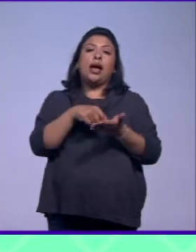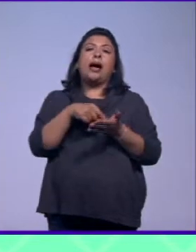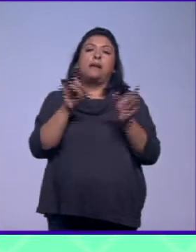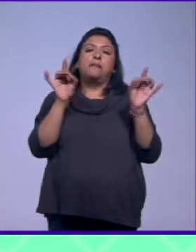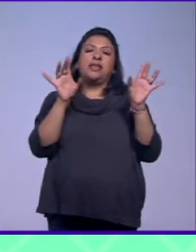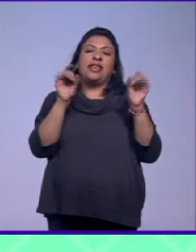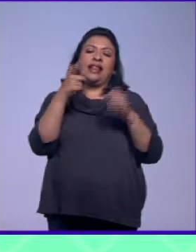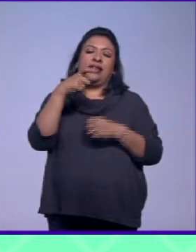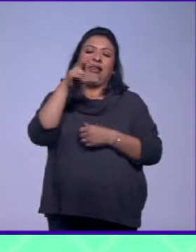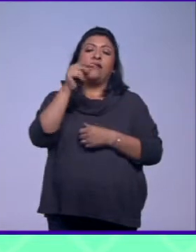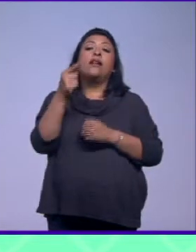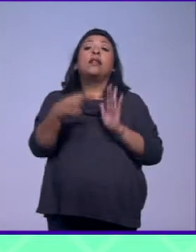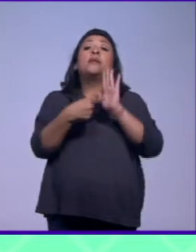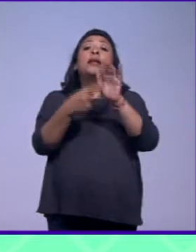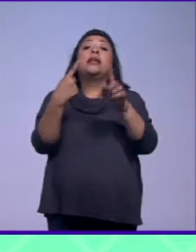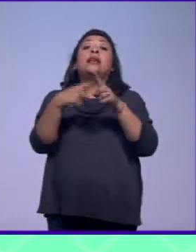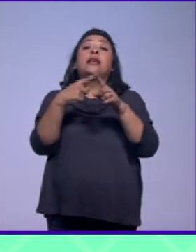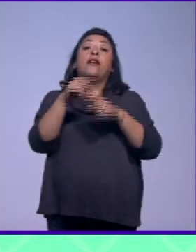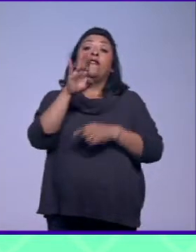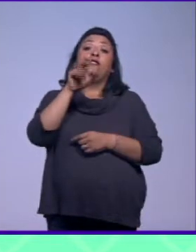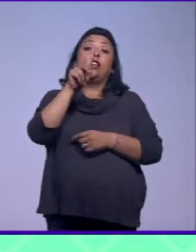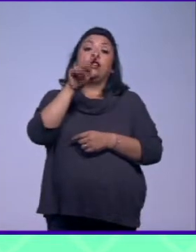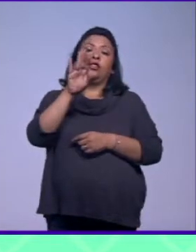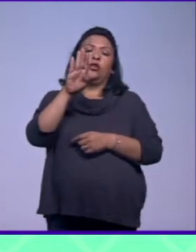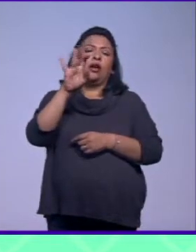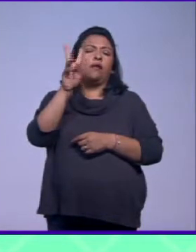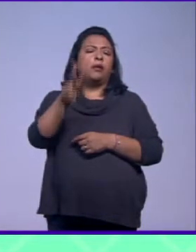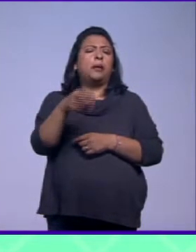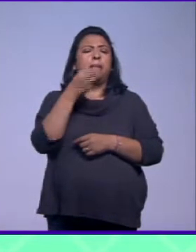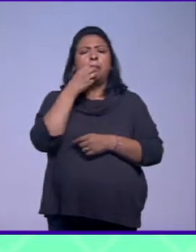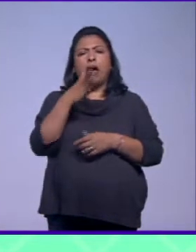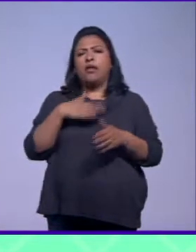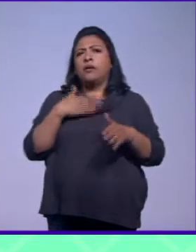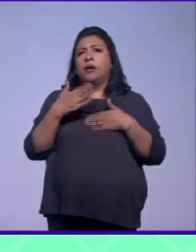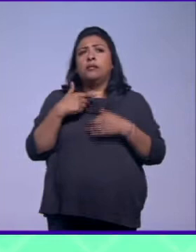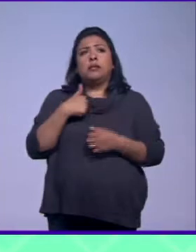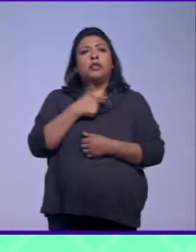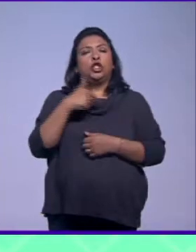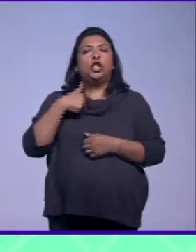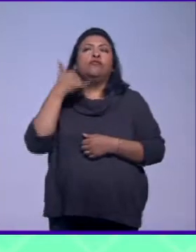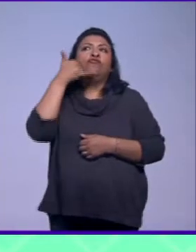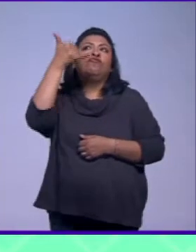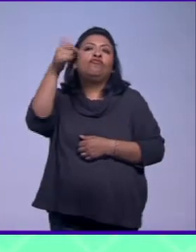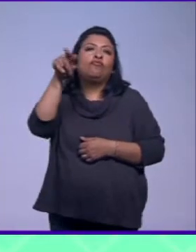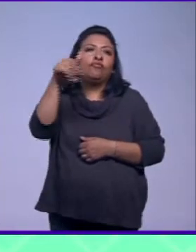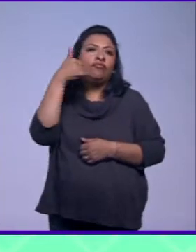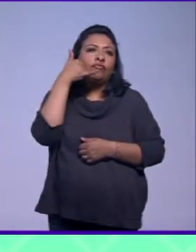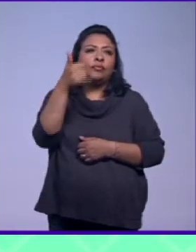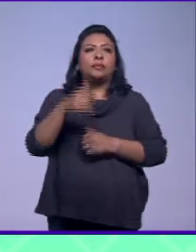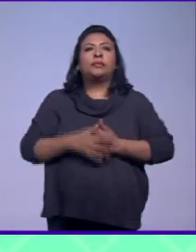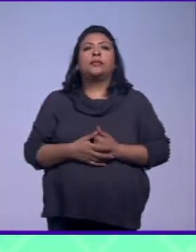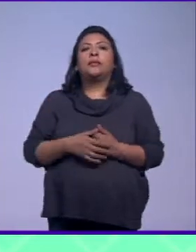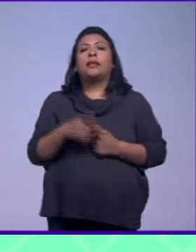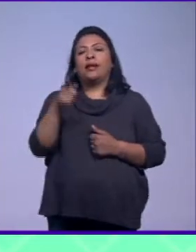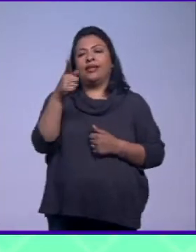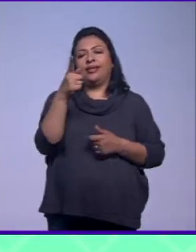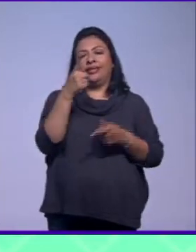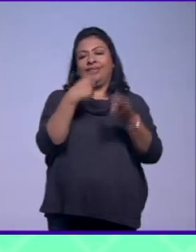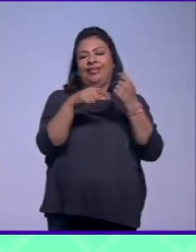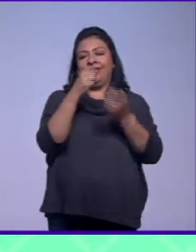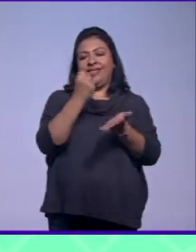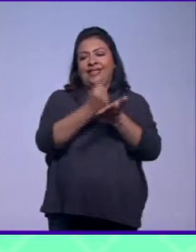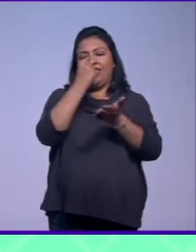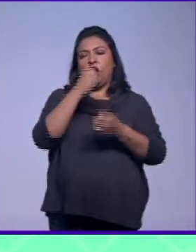presente presenta benito tallo que mucho gusto no yo le hablé este estados en la editorial